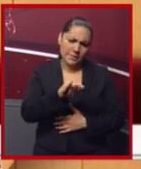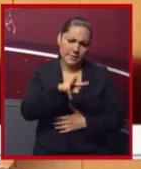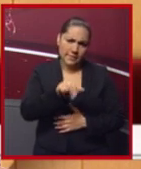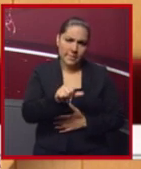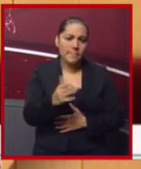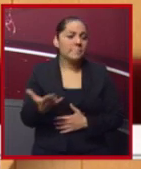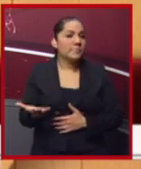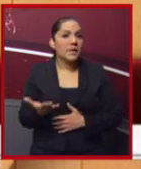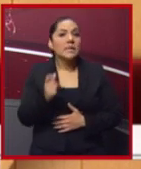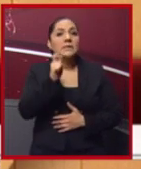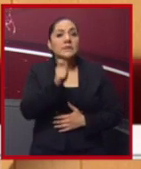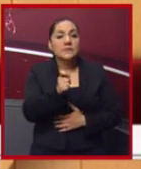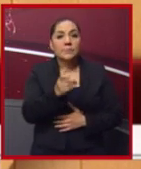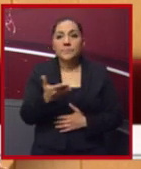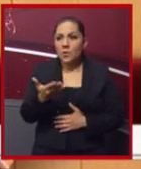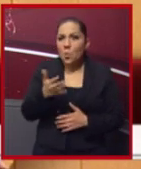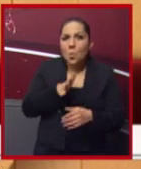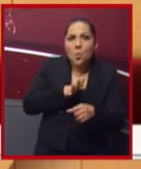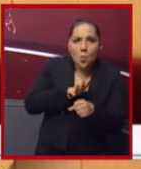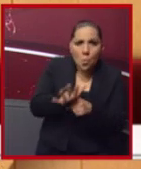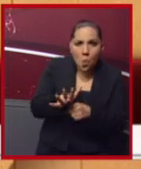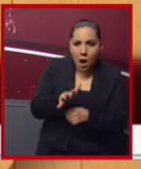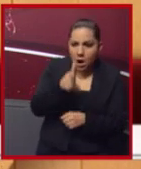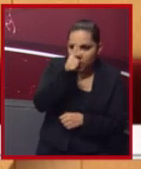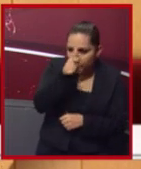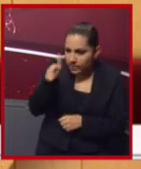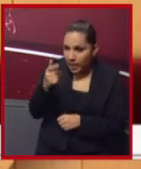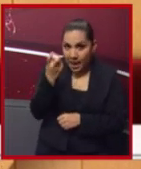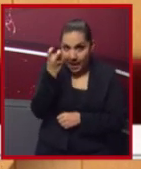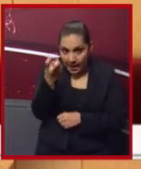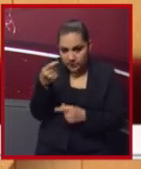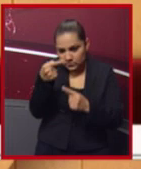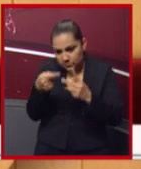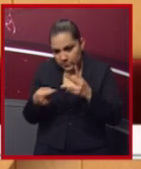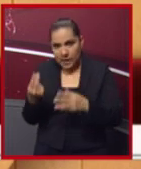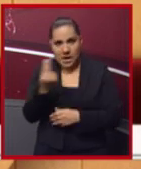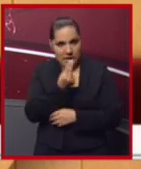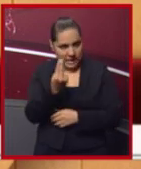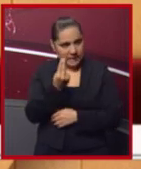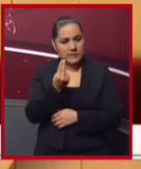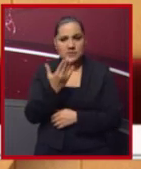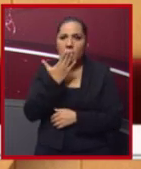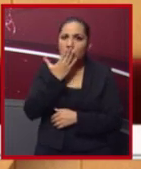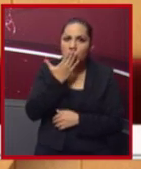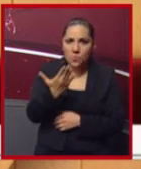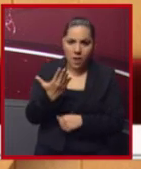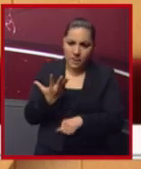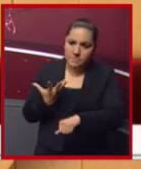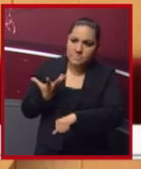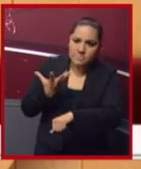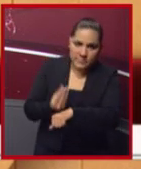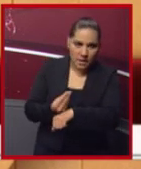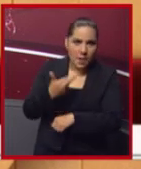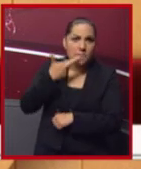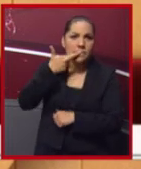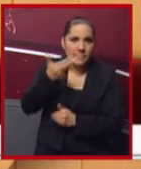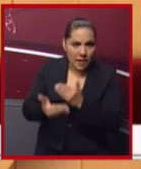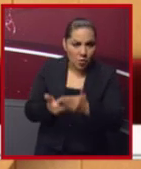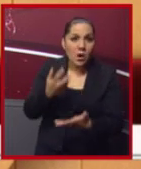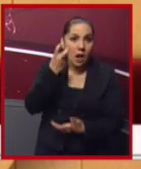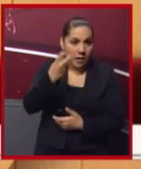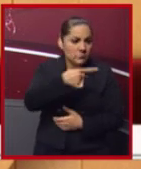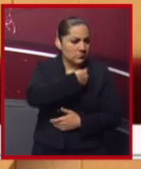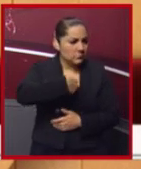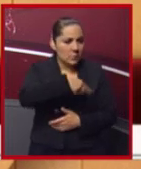qué es lo que necesitamos mejorar y qué herramientas el Estado mexicano le debe ofrecer a los maestros para hacer mejor